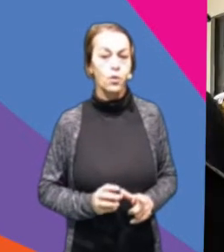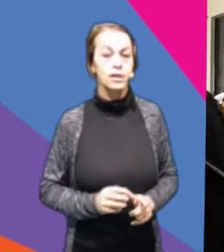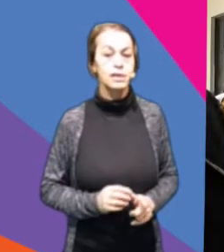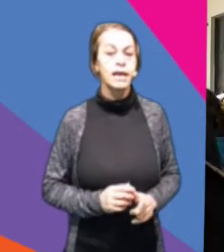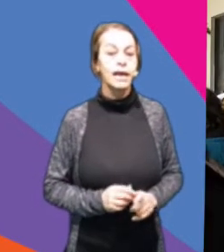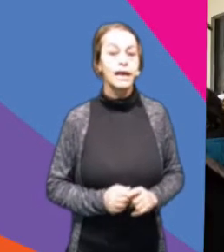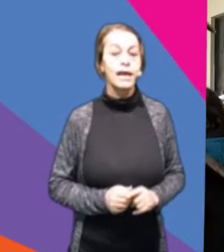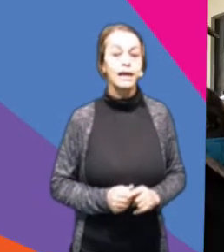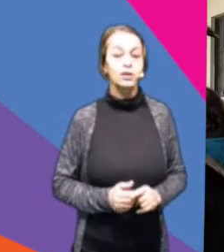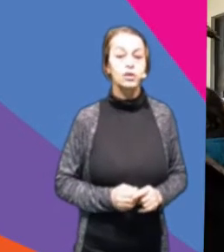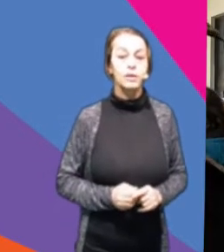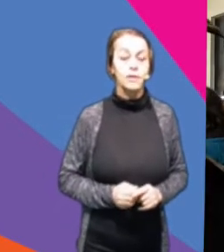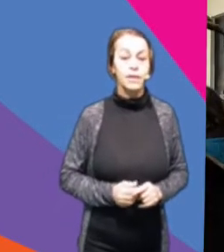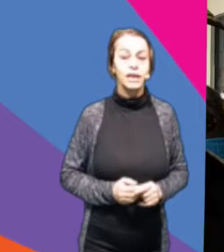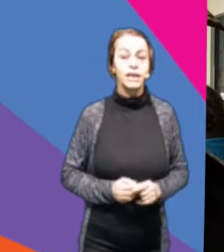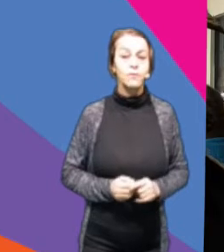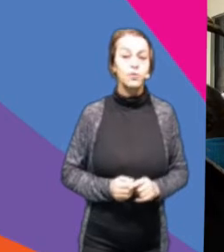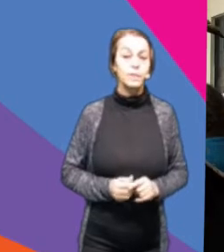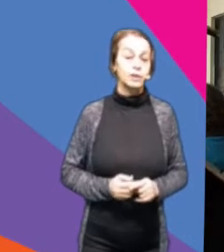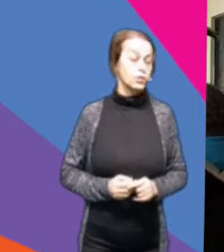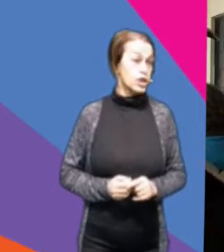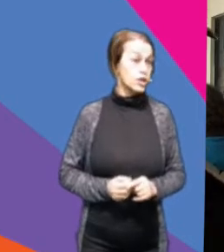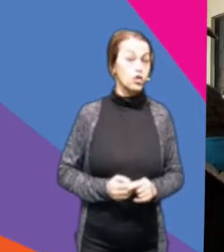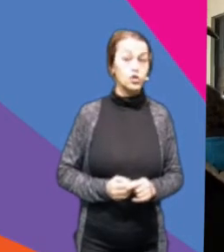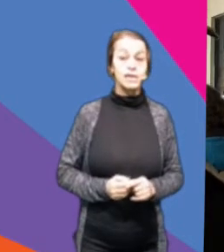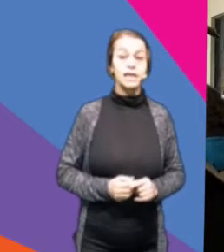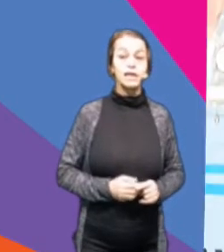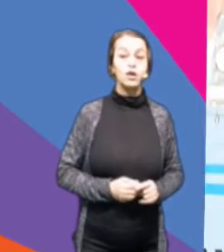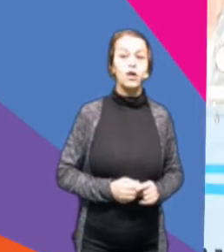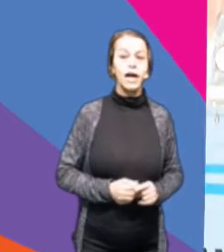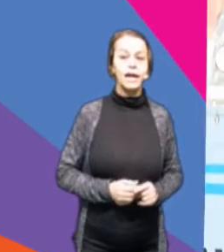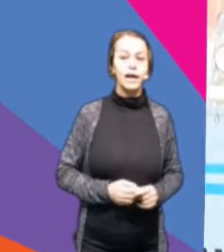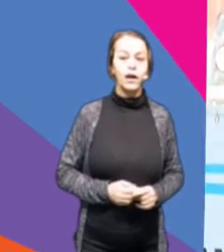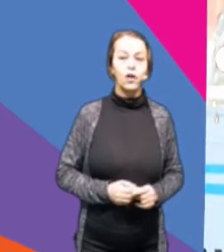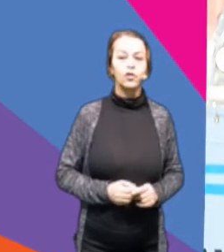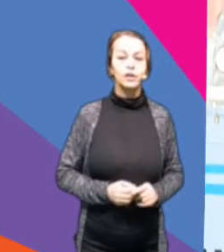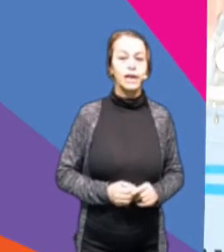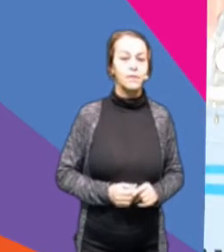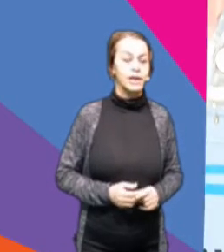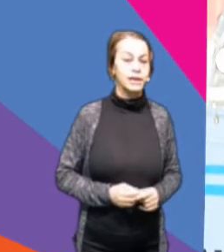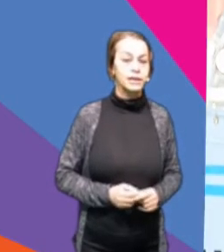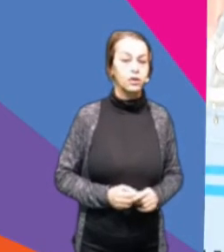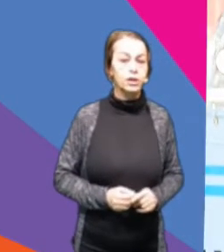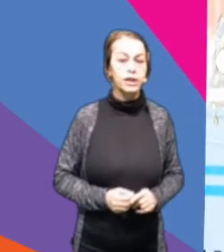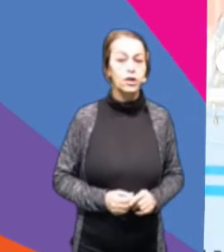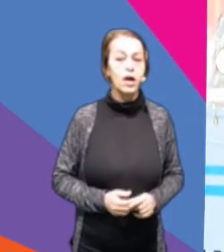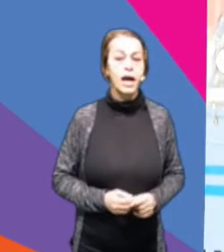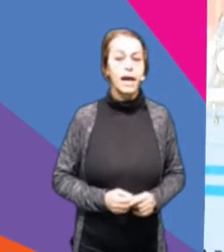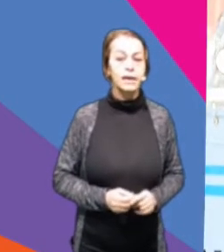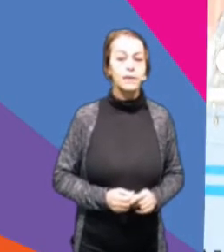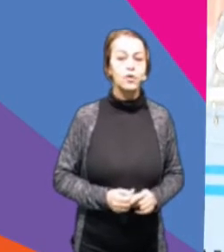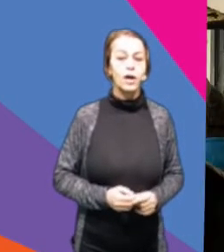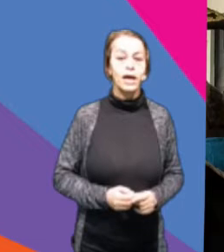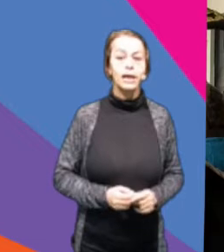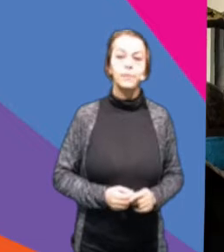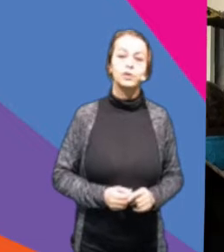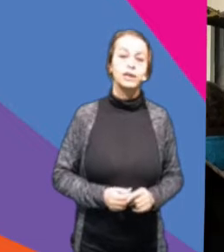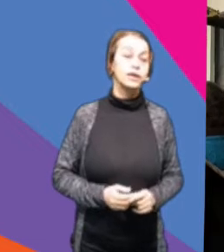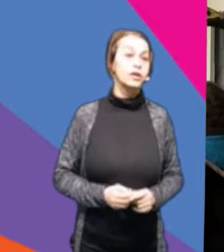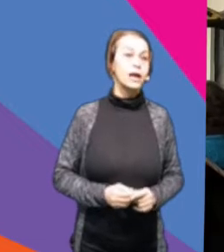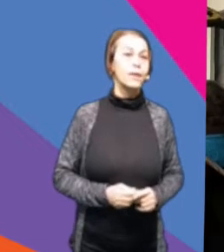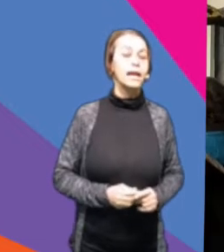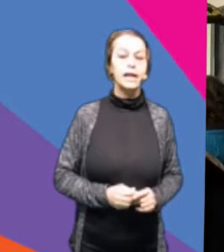aguas. El acto de bienvenida al buque patrullero oceánico Arac Contralmirante Cordero arribó al